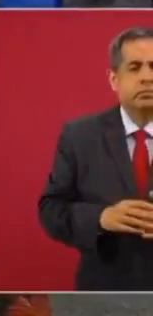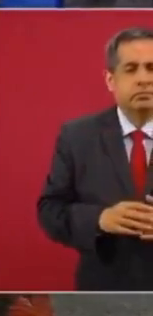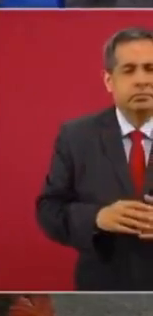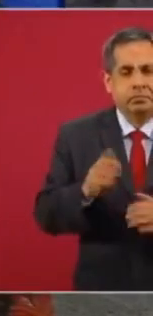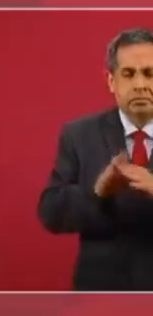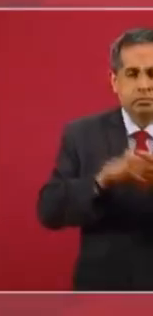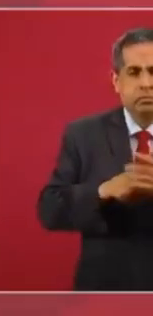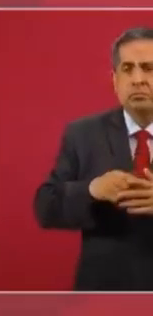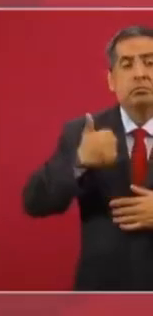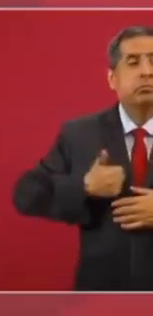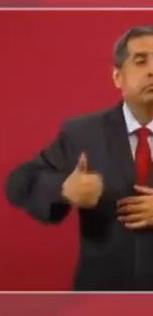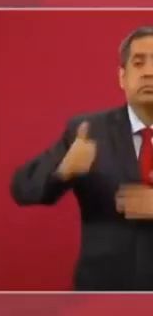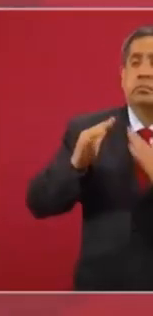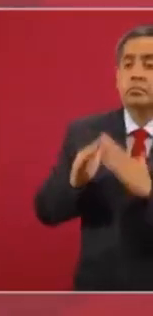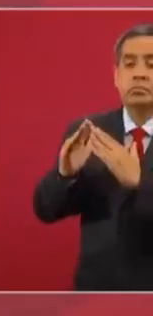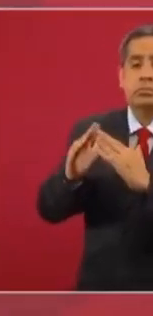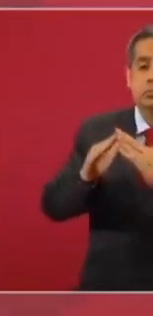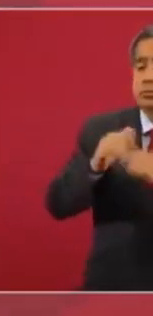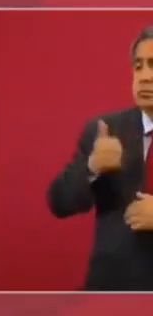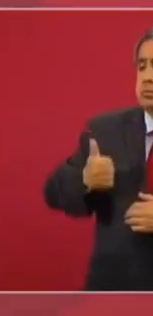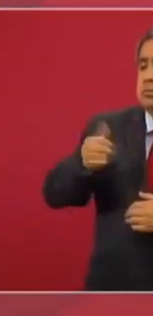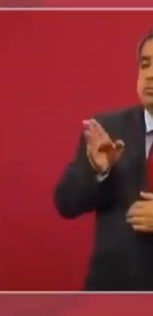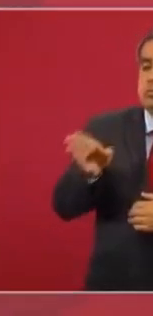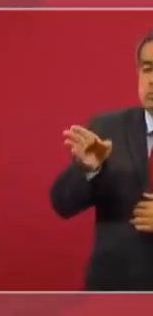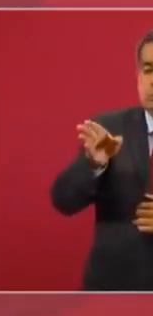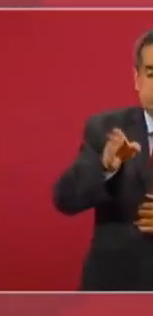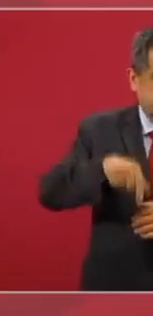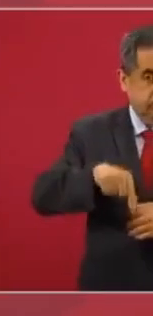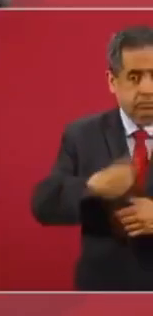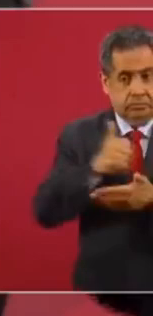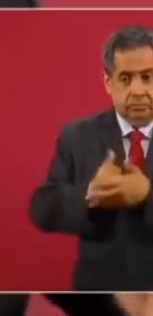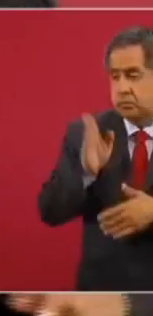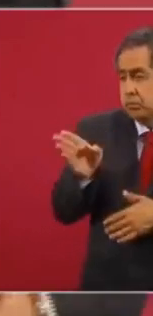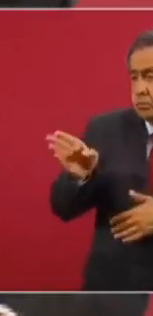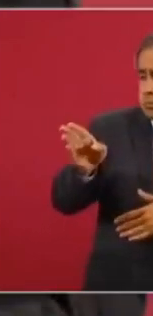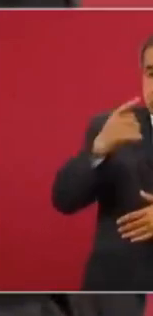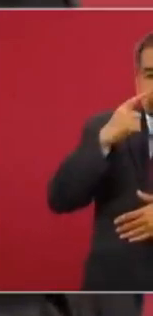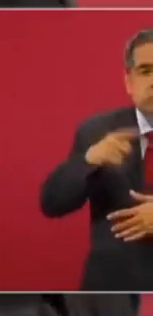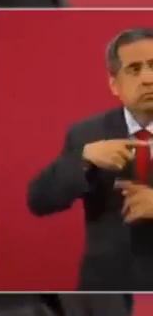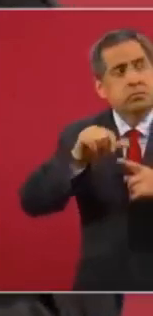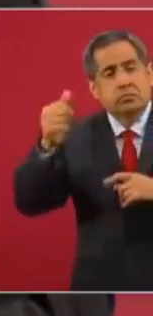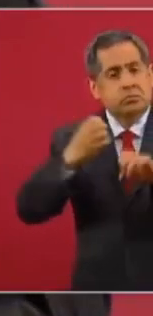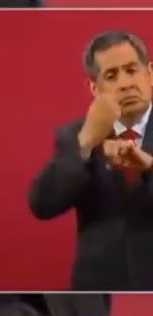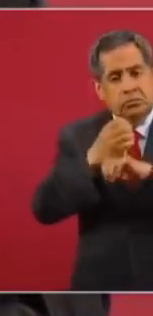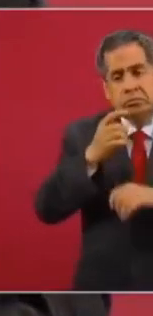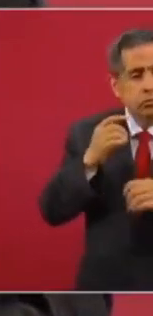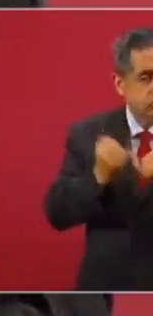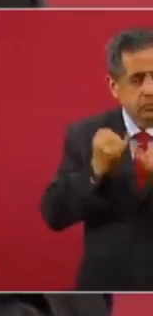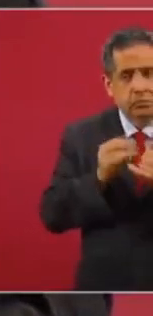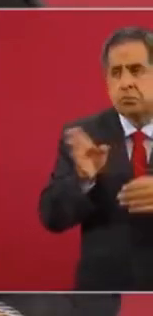de ir casa por casa, lo que se está haciendo aquí en la ciudad y en otros estados,